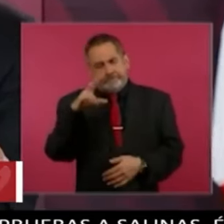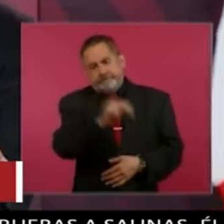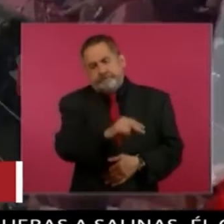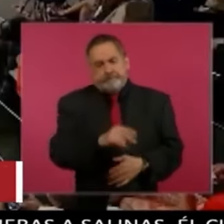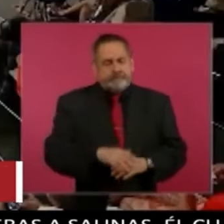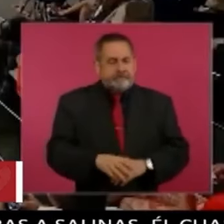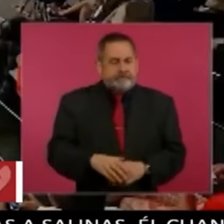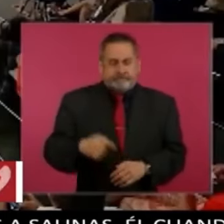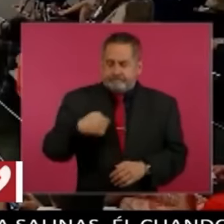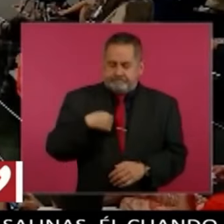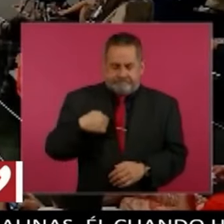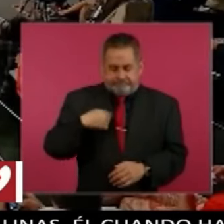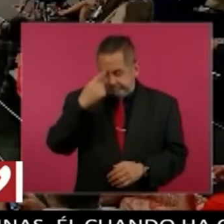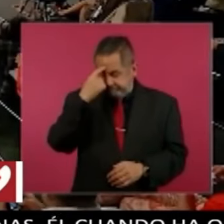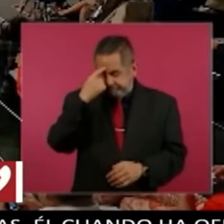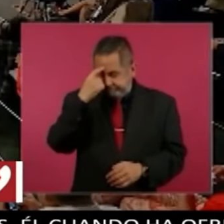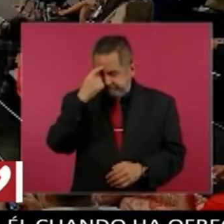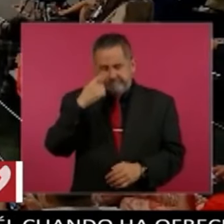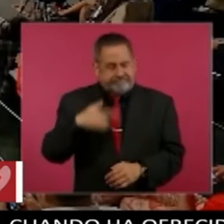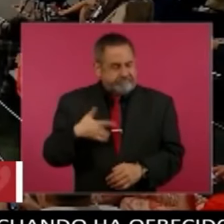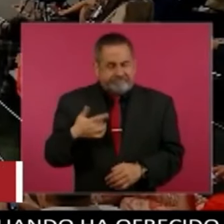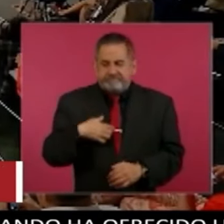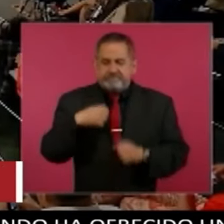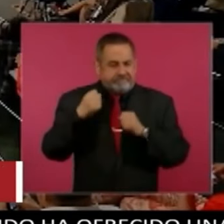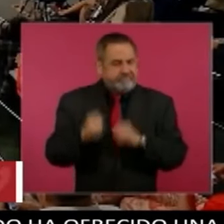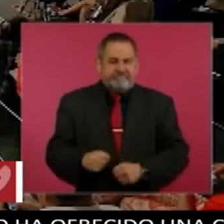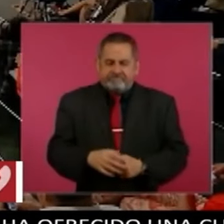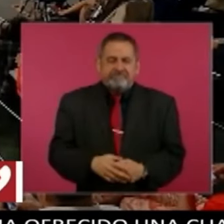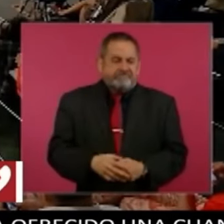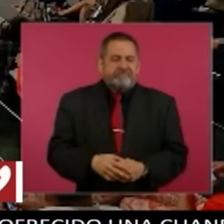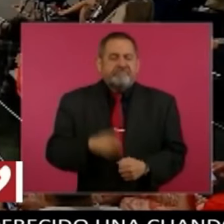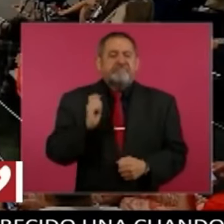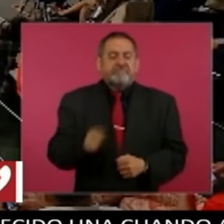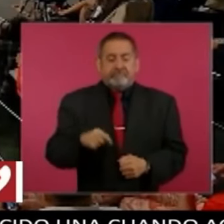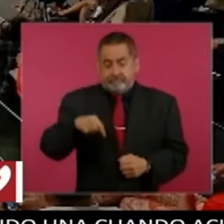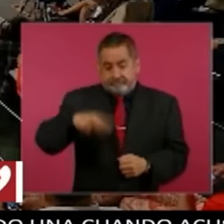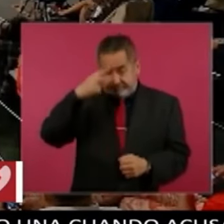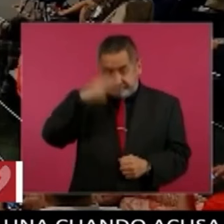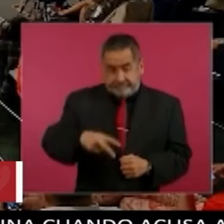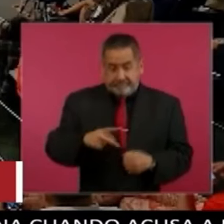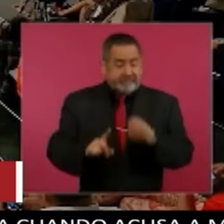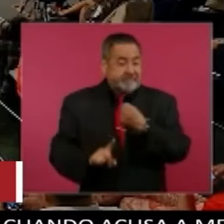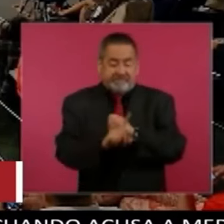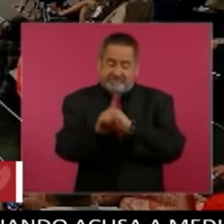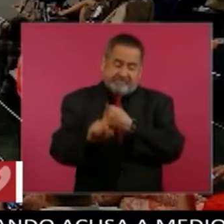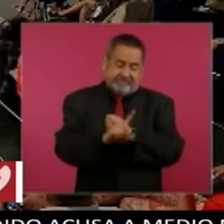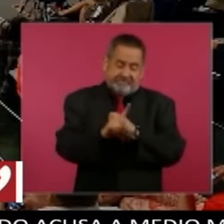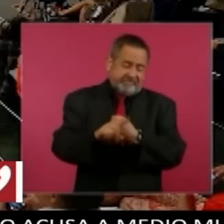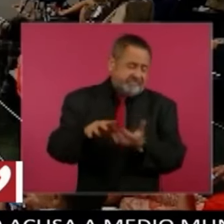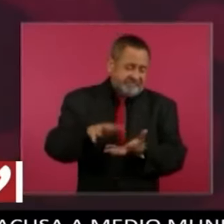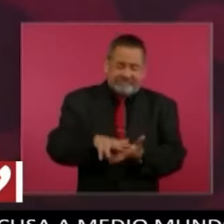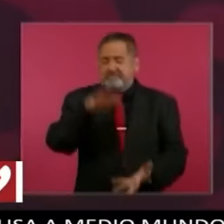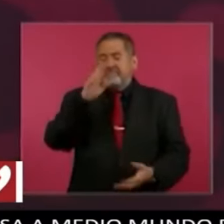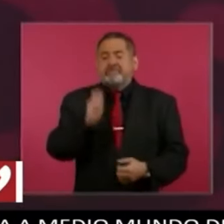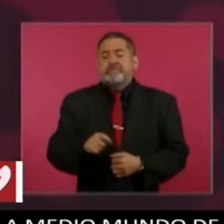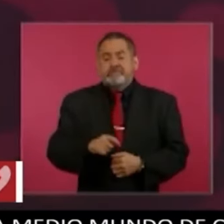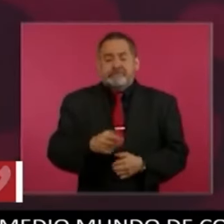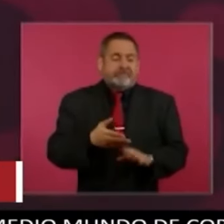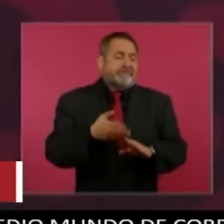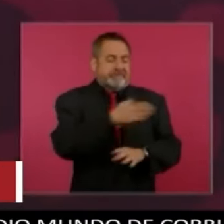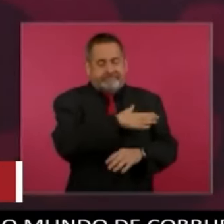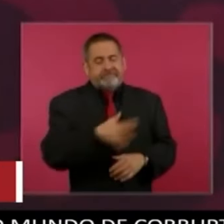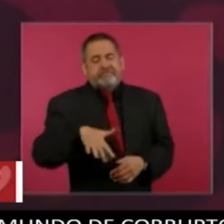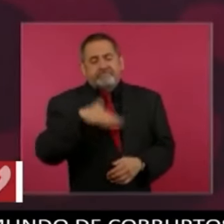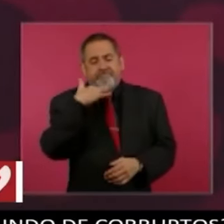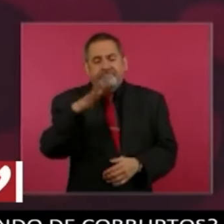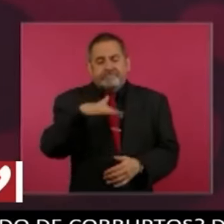latrocinios que están cometiendo funcionarios y personas cercanas a él. A eso es a lo que él